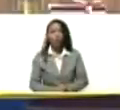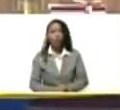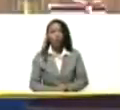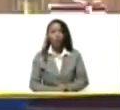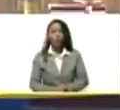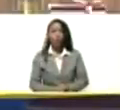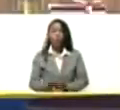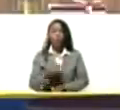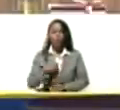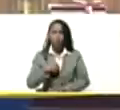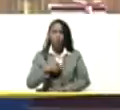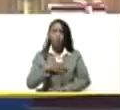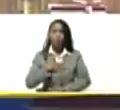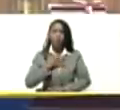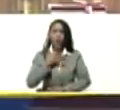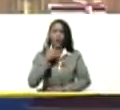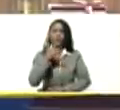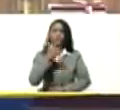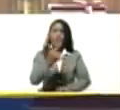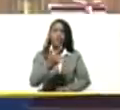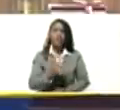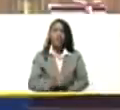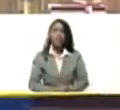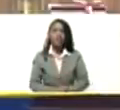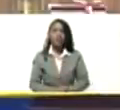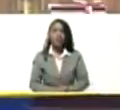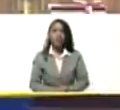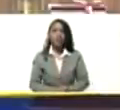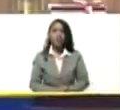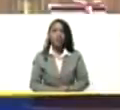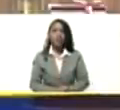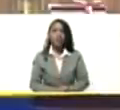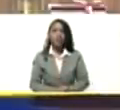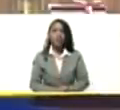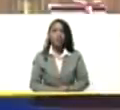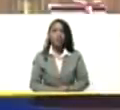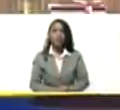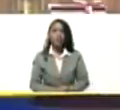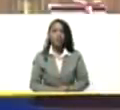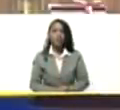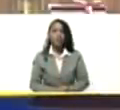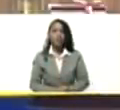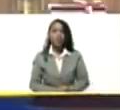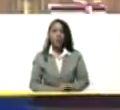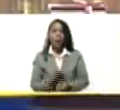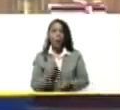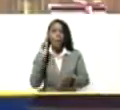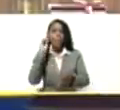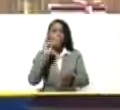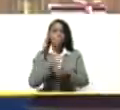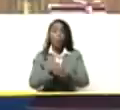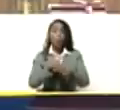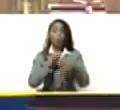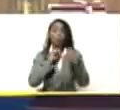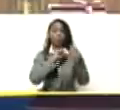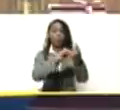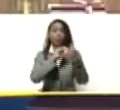de los venezolanos el 77 bueno siempre ha dado